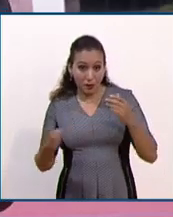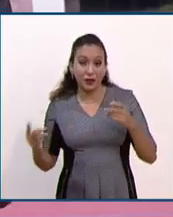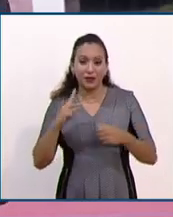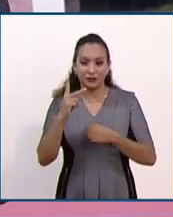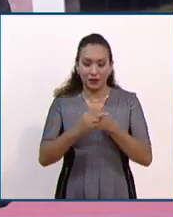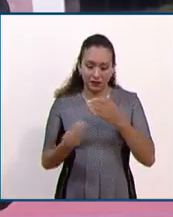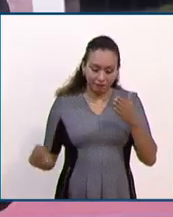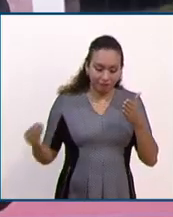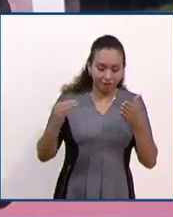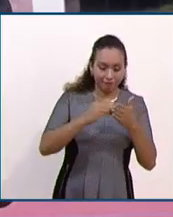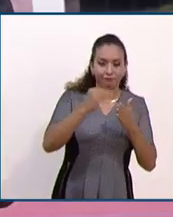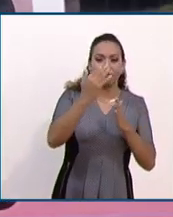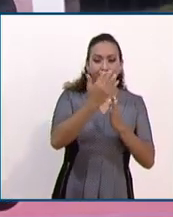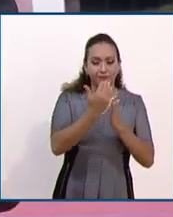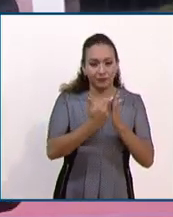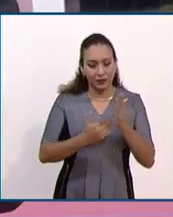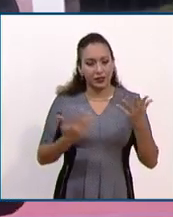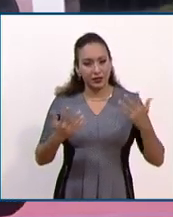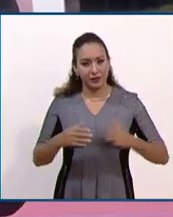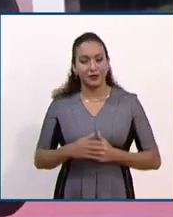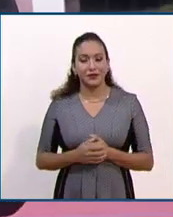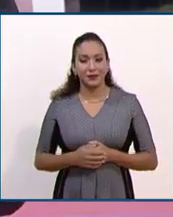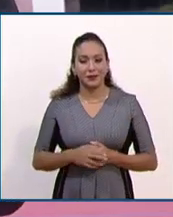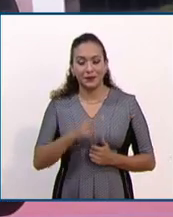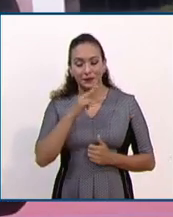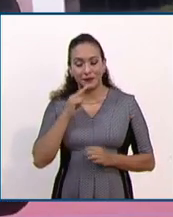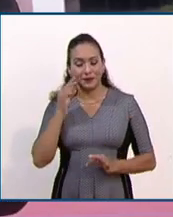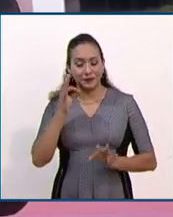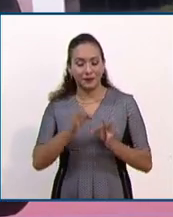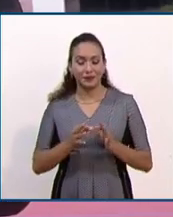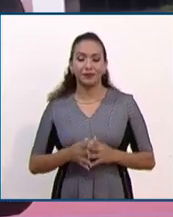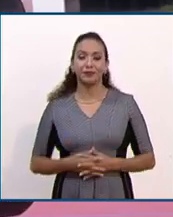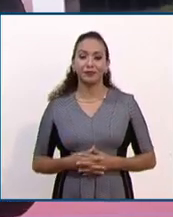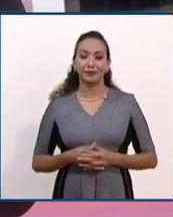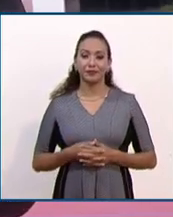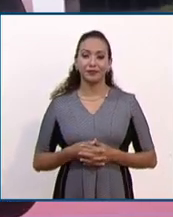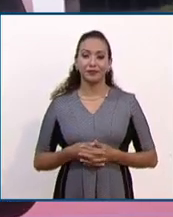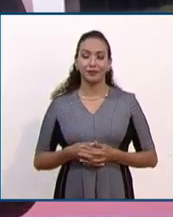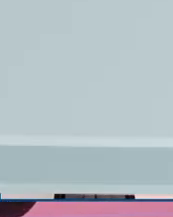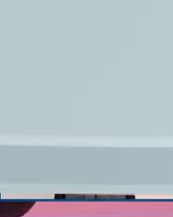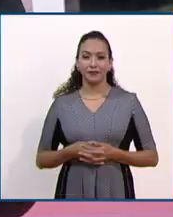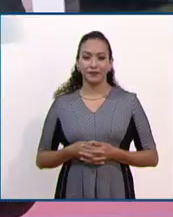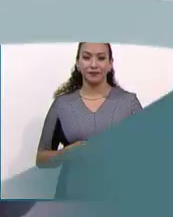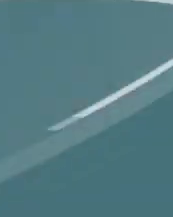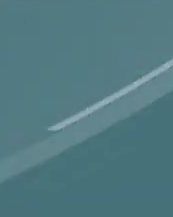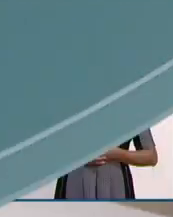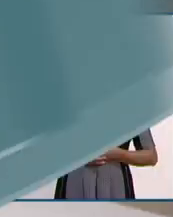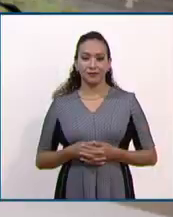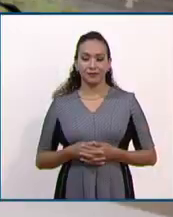país. Para el canal del Poder Judicial de la Federación, Juan Carlos González.